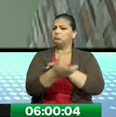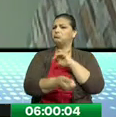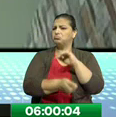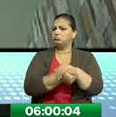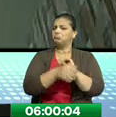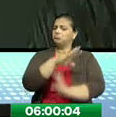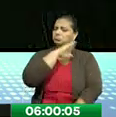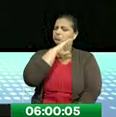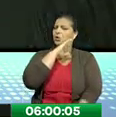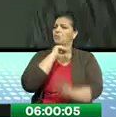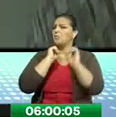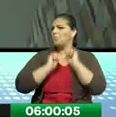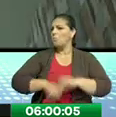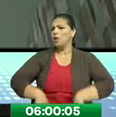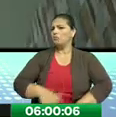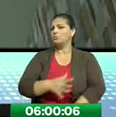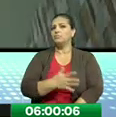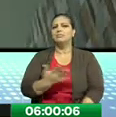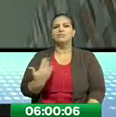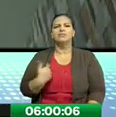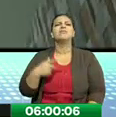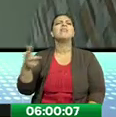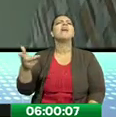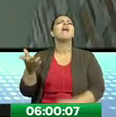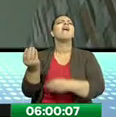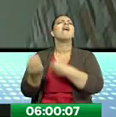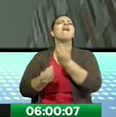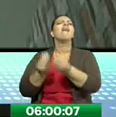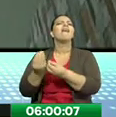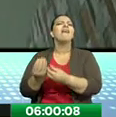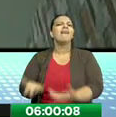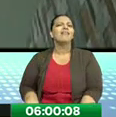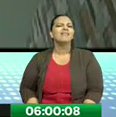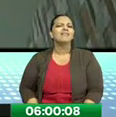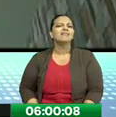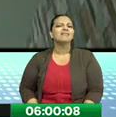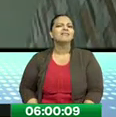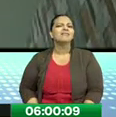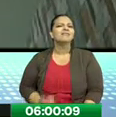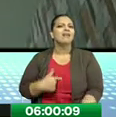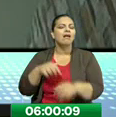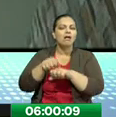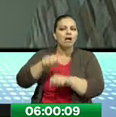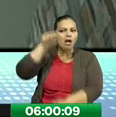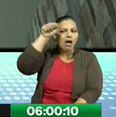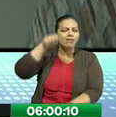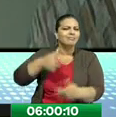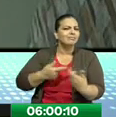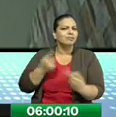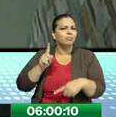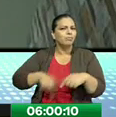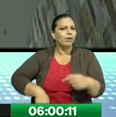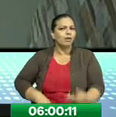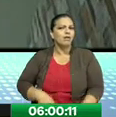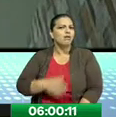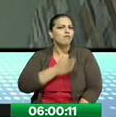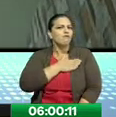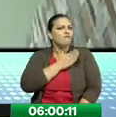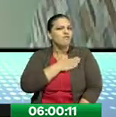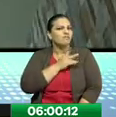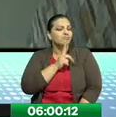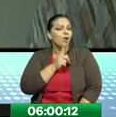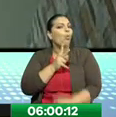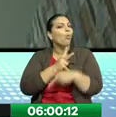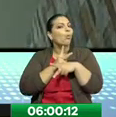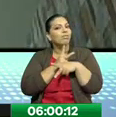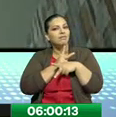estoy. Vaya cuando esté yo. Claro, hay que estar atentos. Muchos, como tú manifestabas, que tiene que ser la